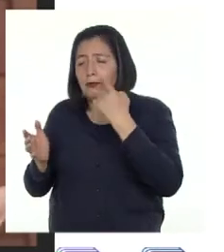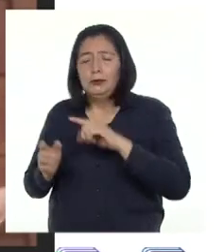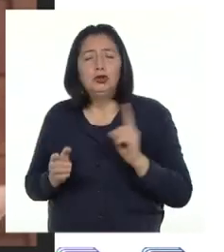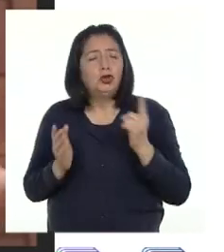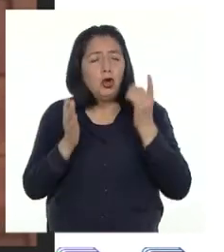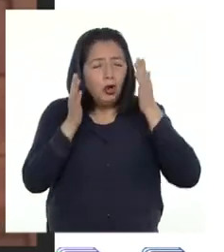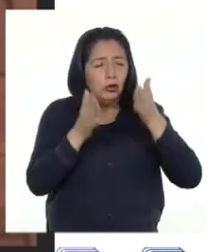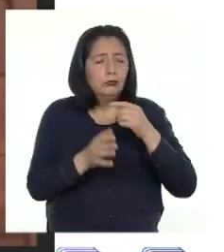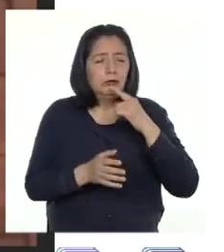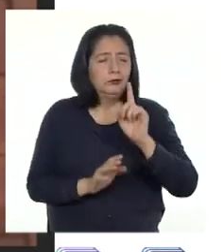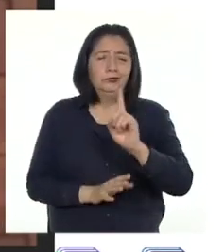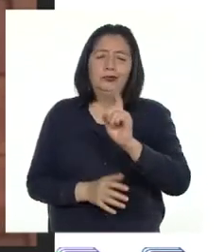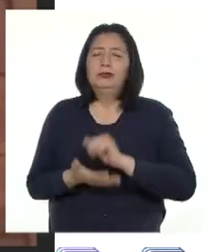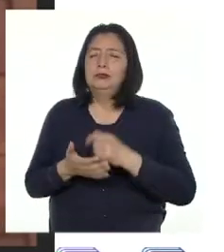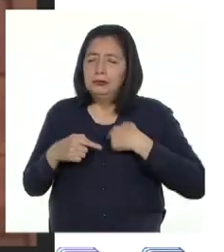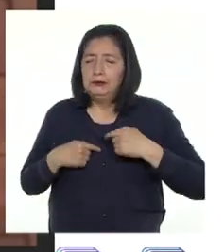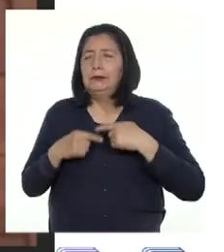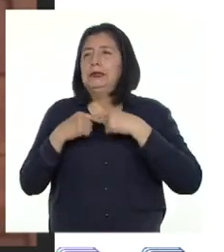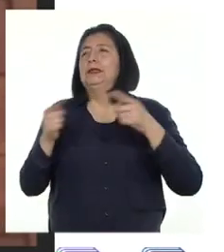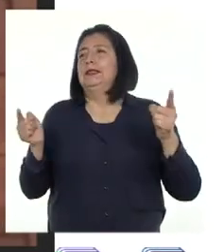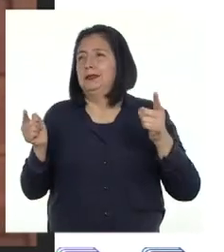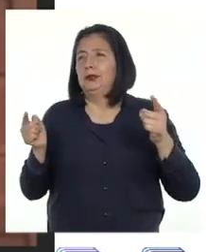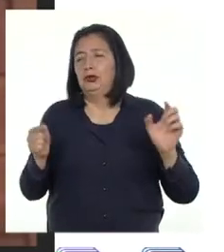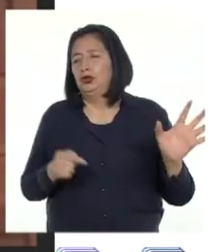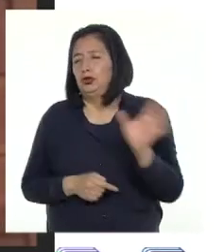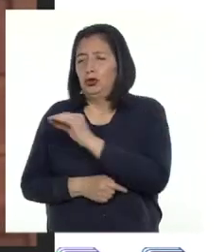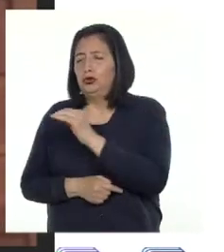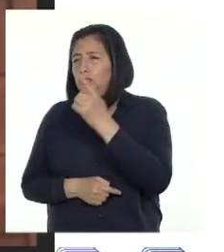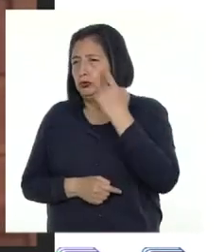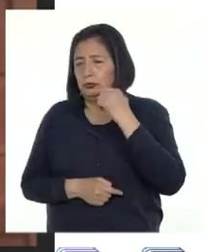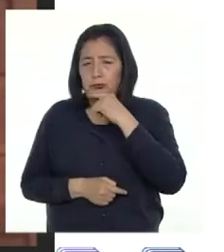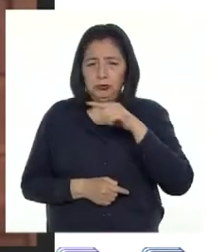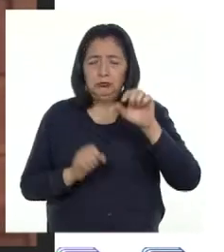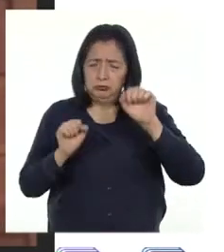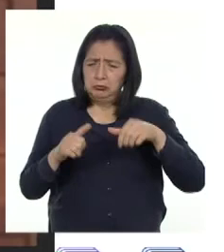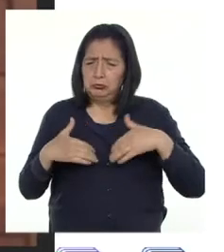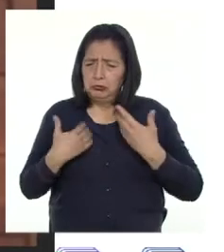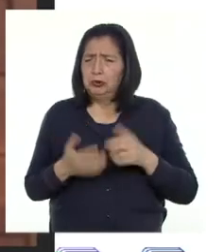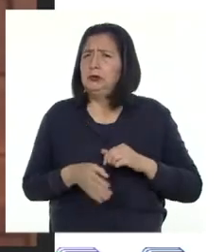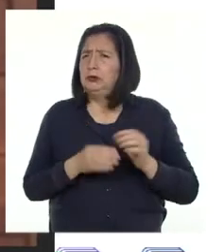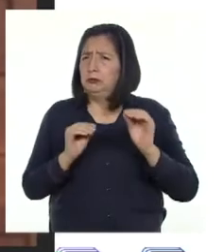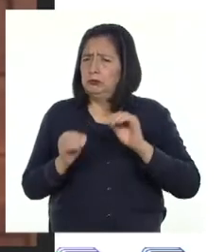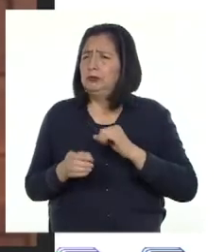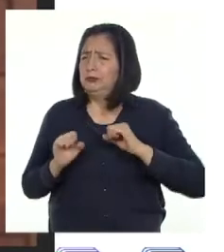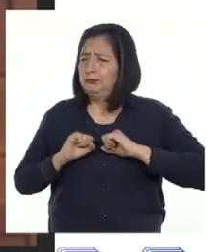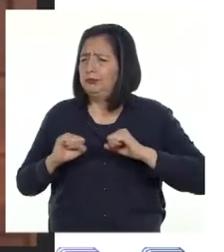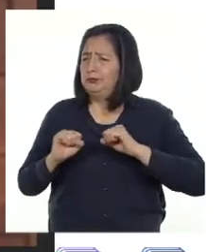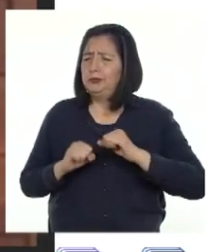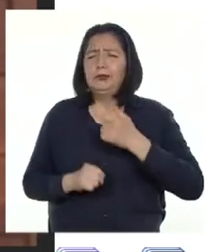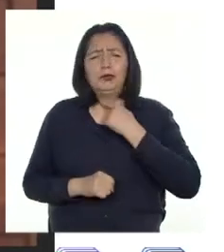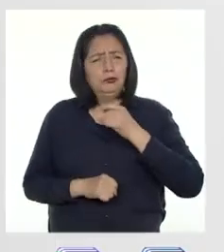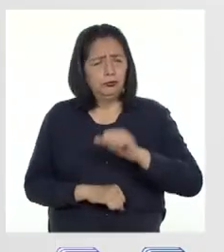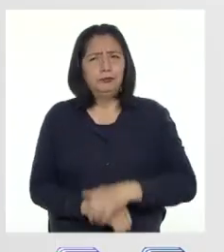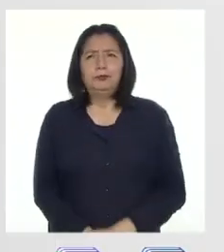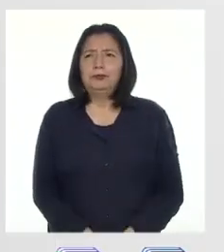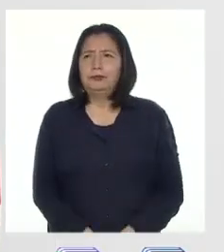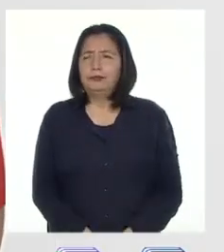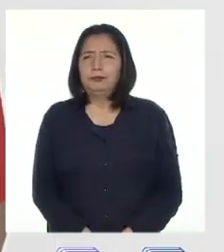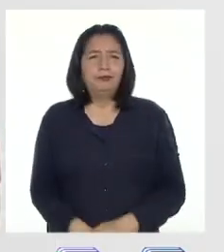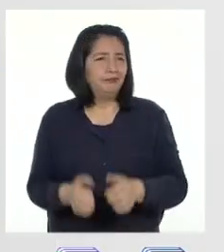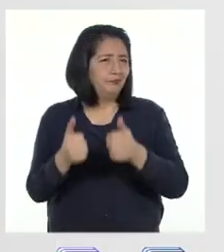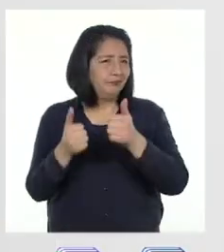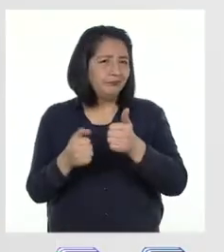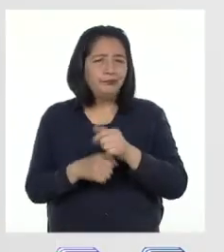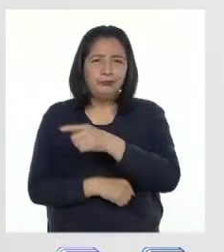las mujeres. Mi mensaje es, todas y todos podemos practicar los deportes que nos gusten.